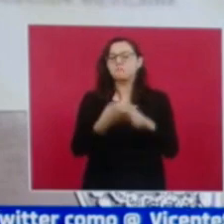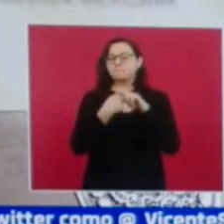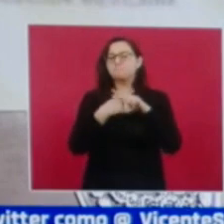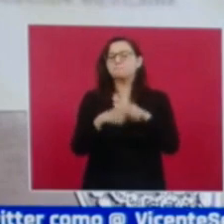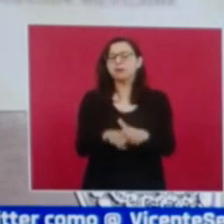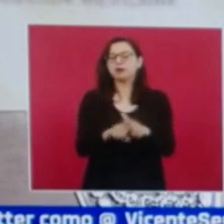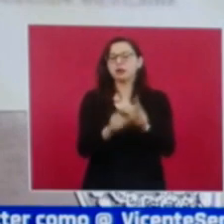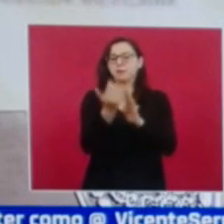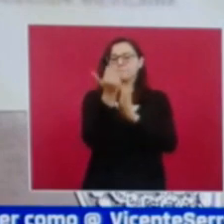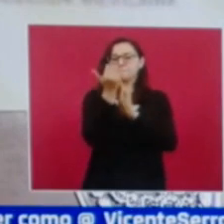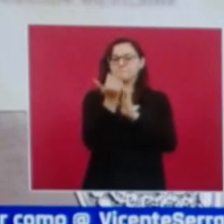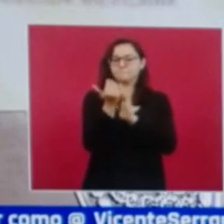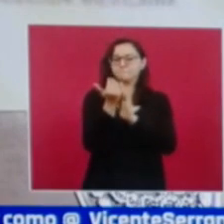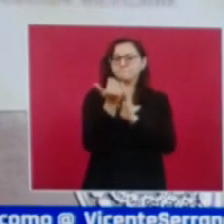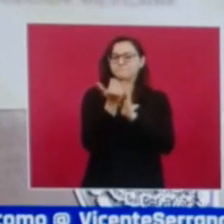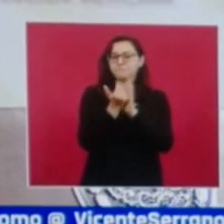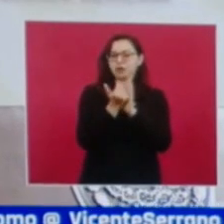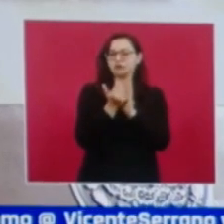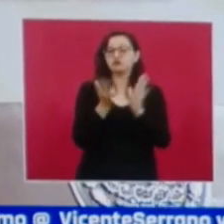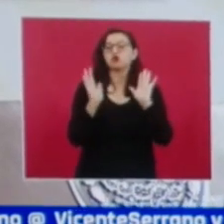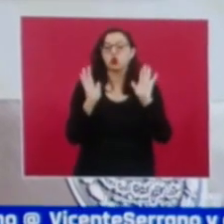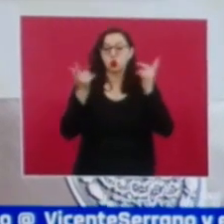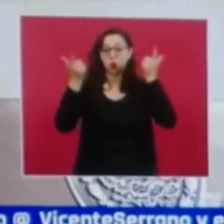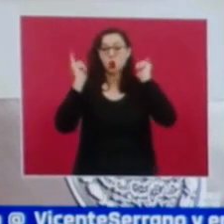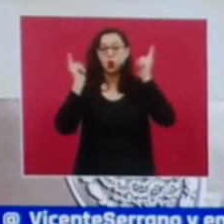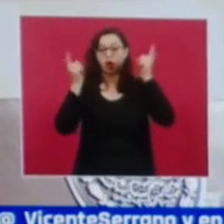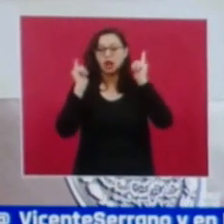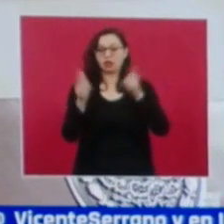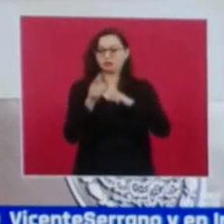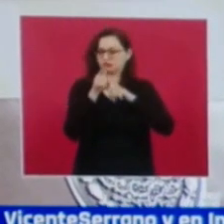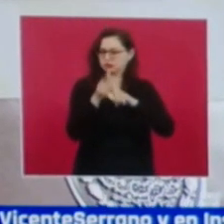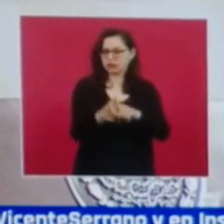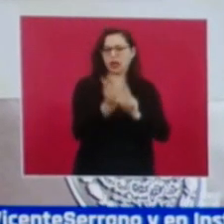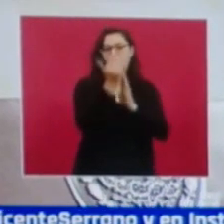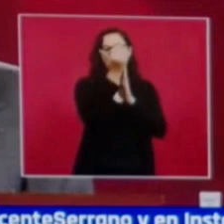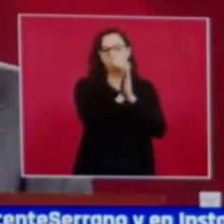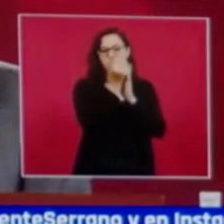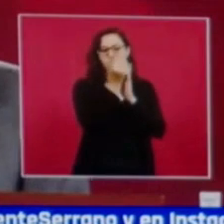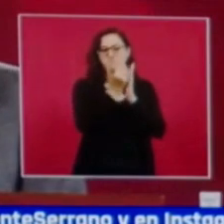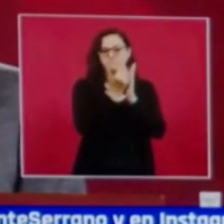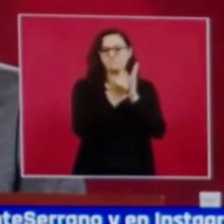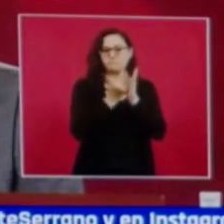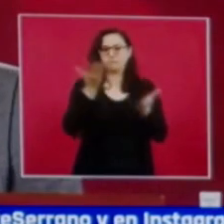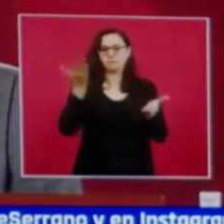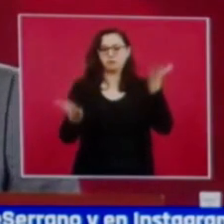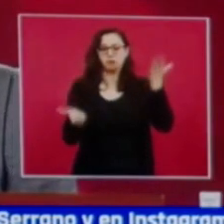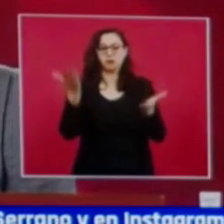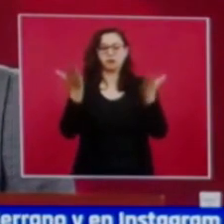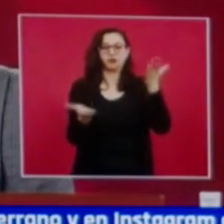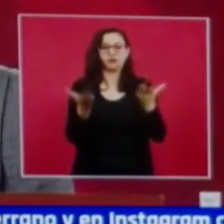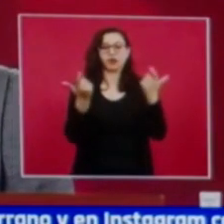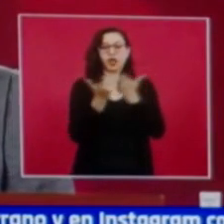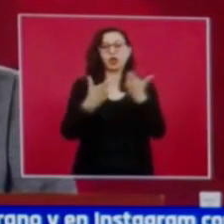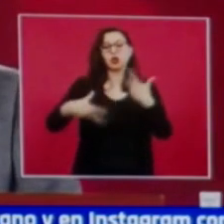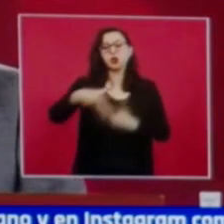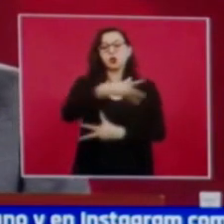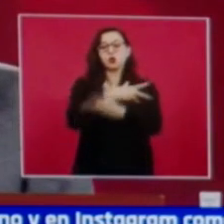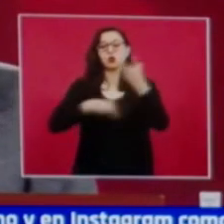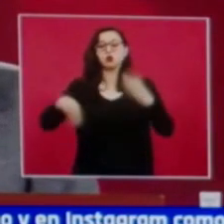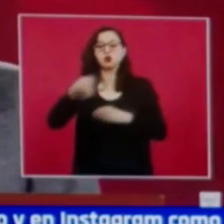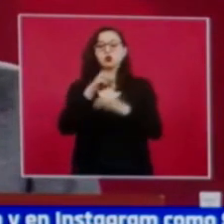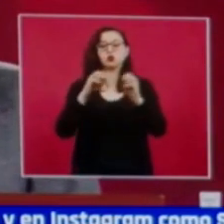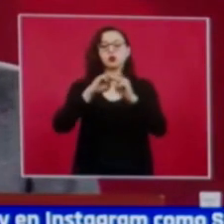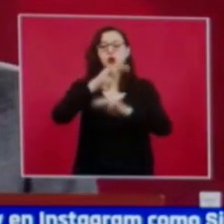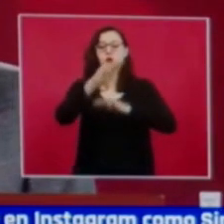comunicadores alternativos que con su teléfono están haciendo maniobras de comunicación,